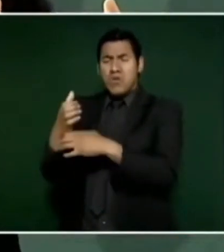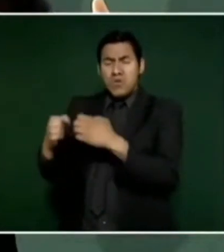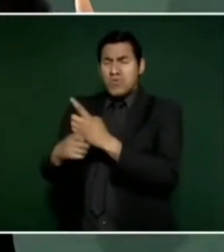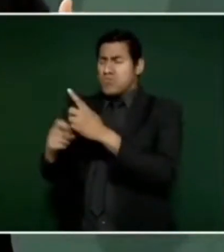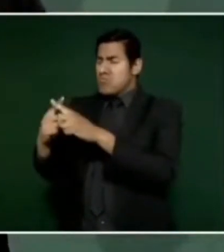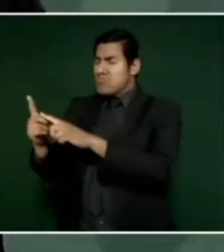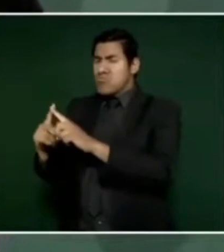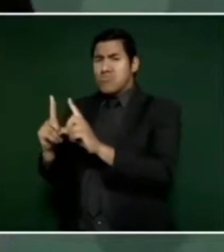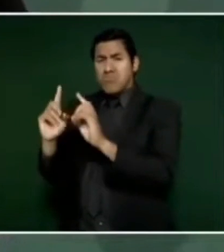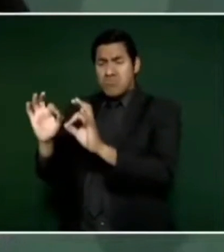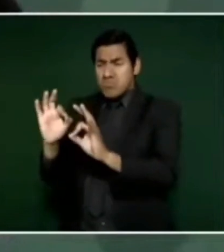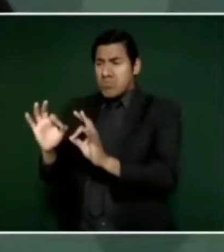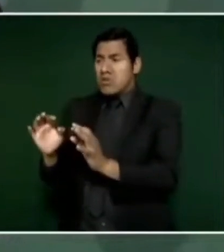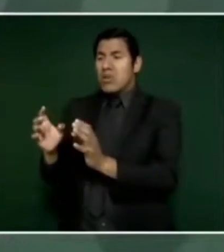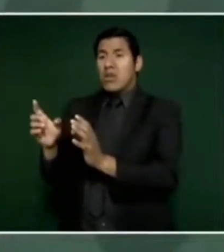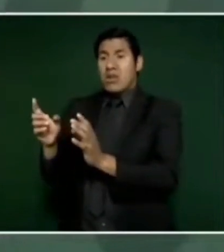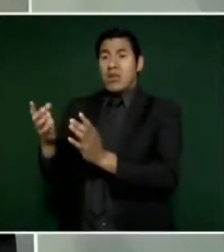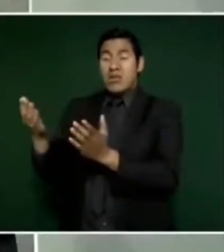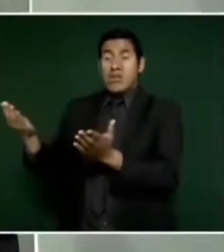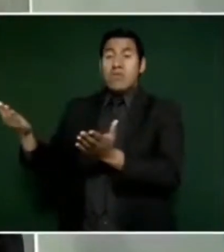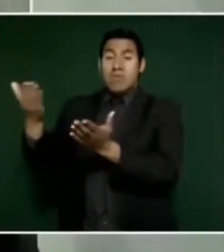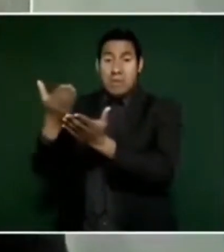solicitud y el presidente